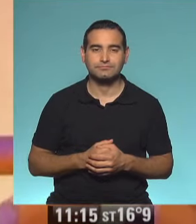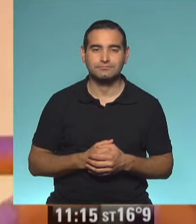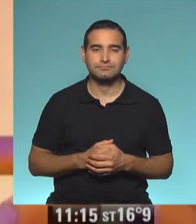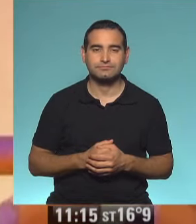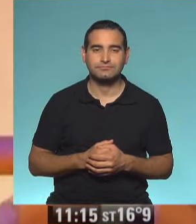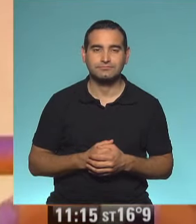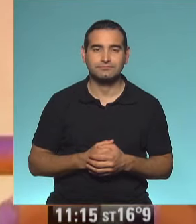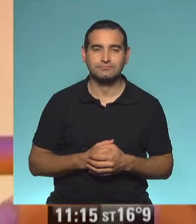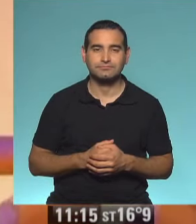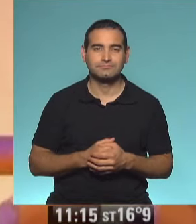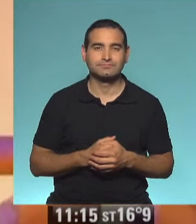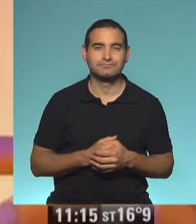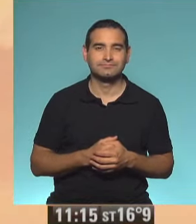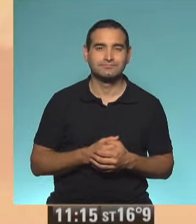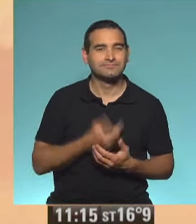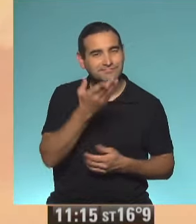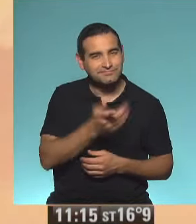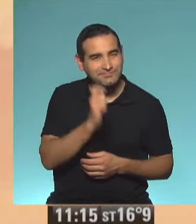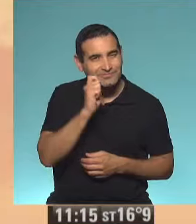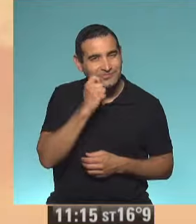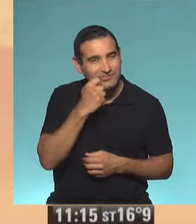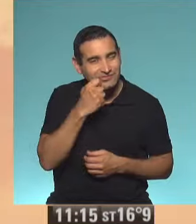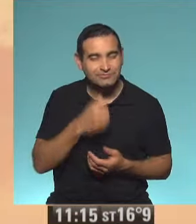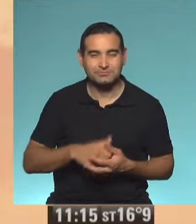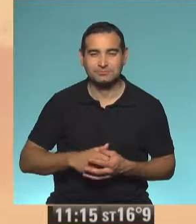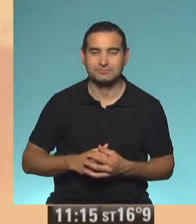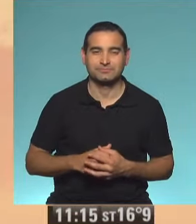¡Ay, qué lindo!